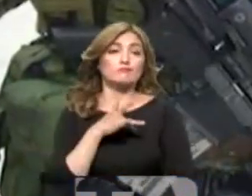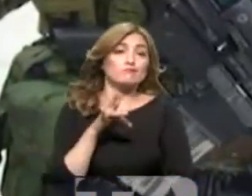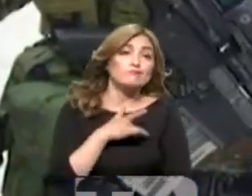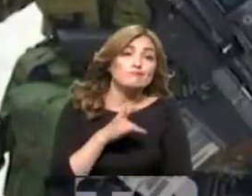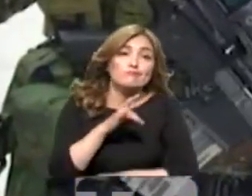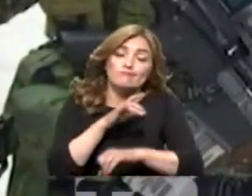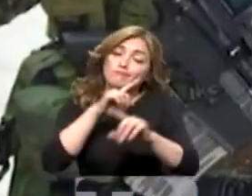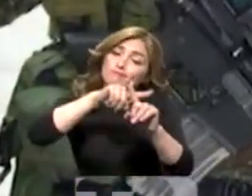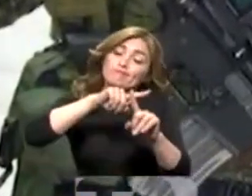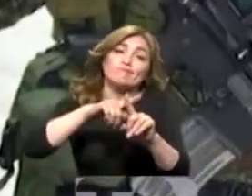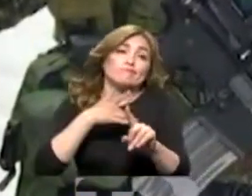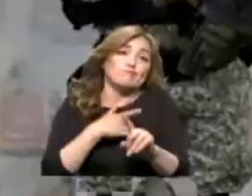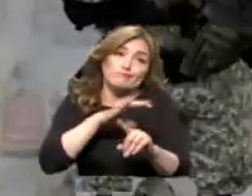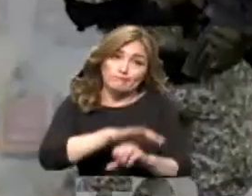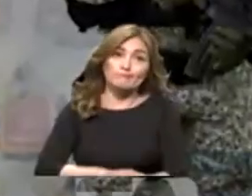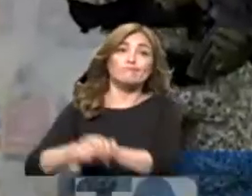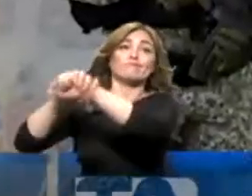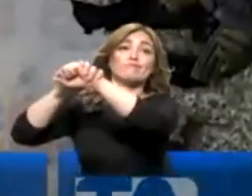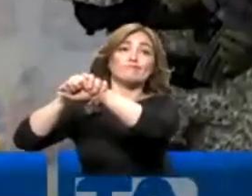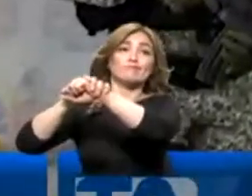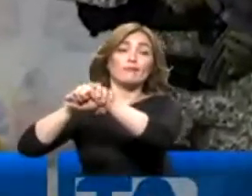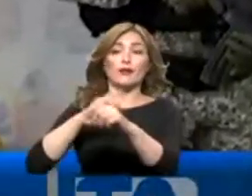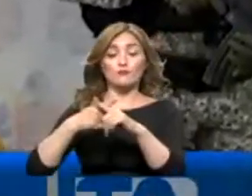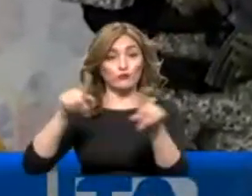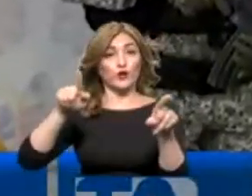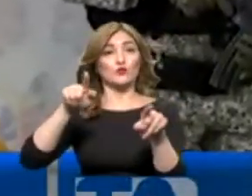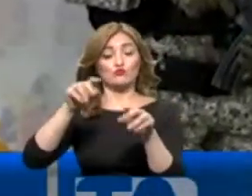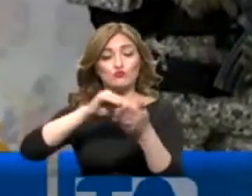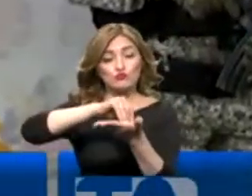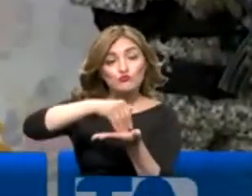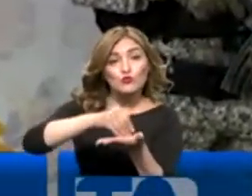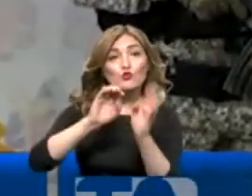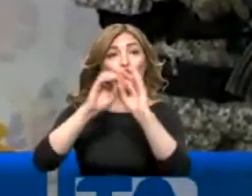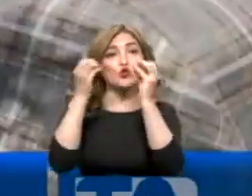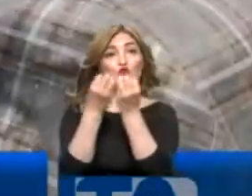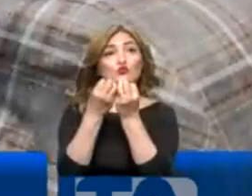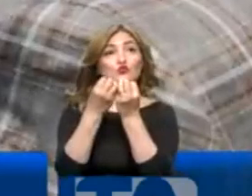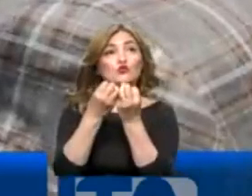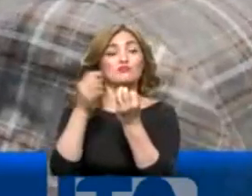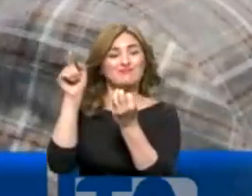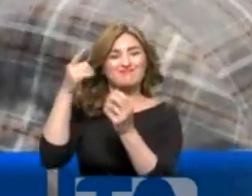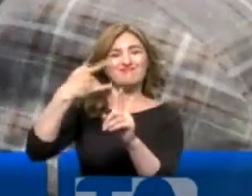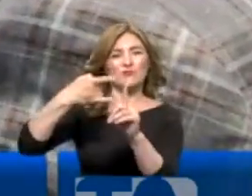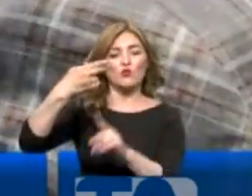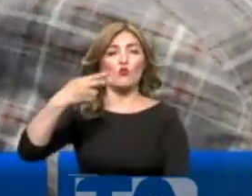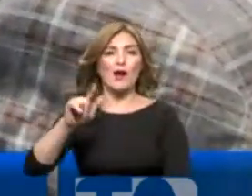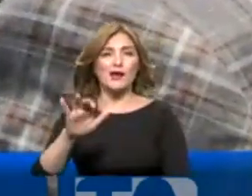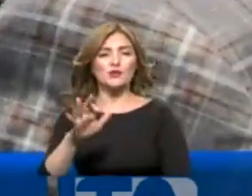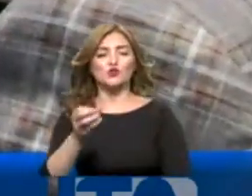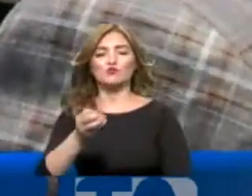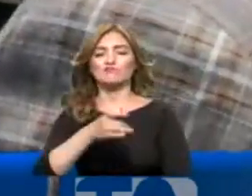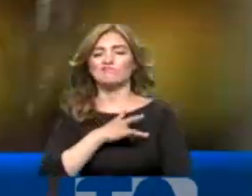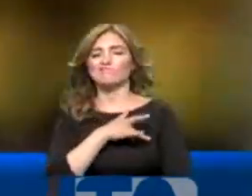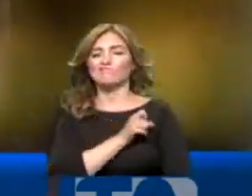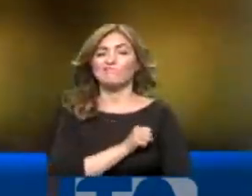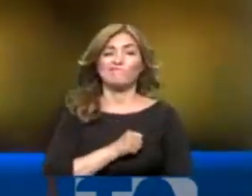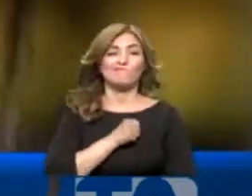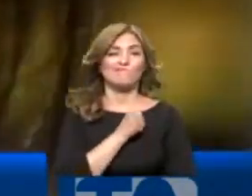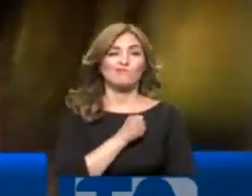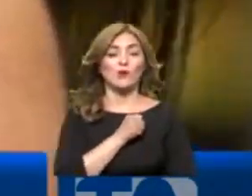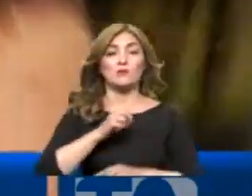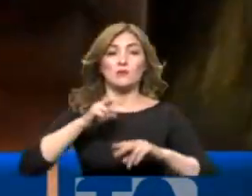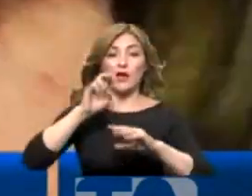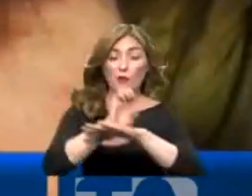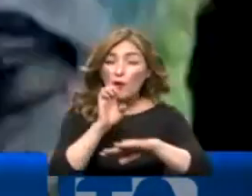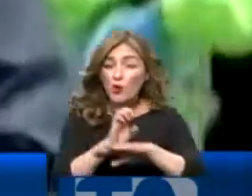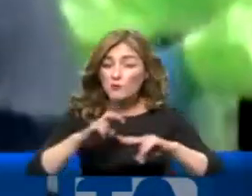la detención de este y otros miembros de la organización narcodelictiva, Segarra lamenta la lentitud con la que avanza la